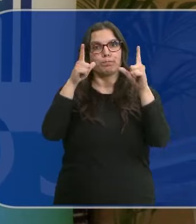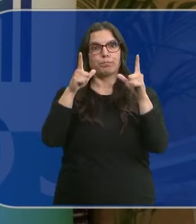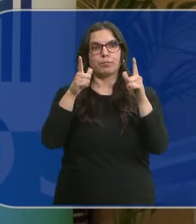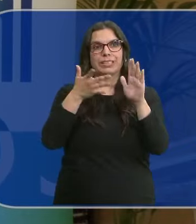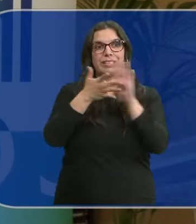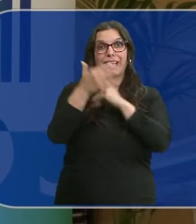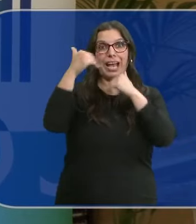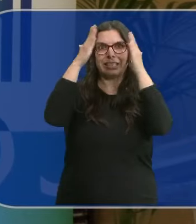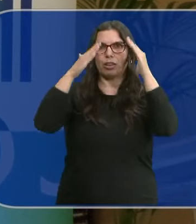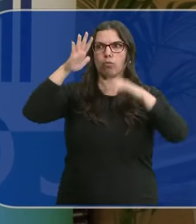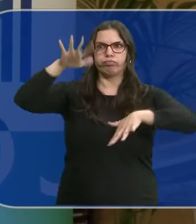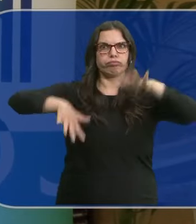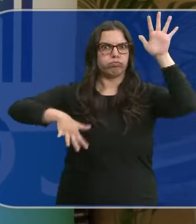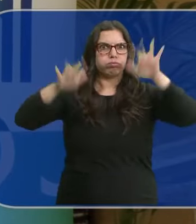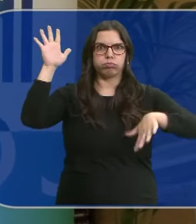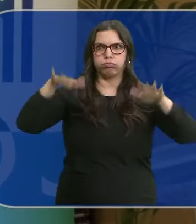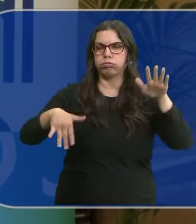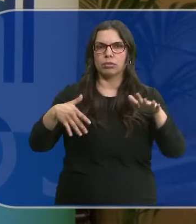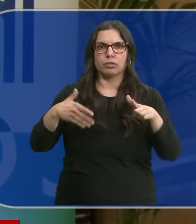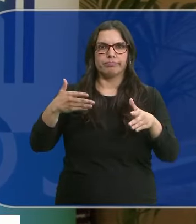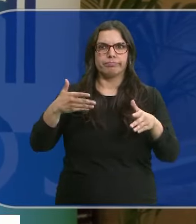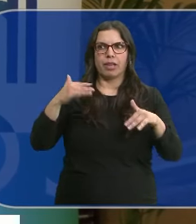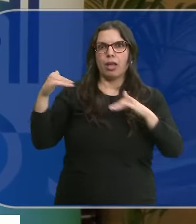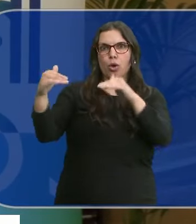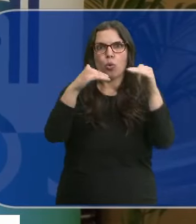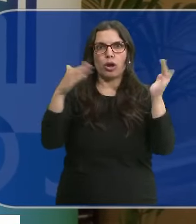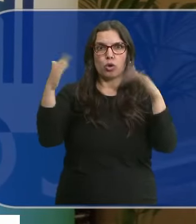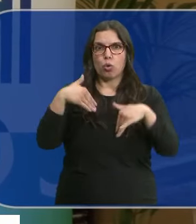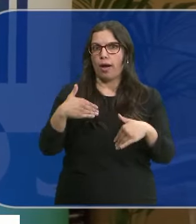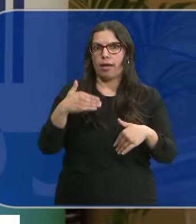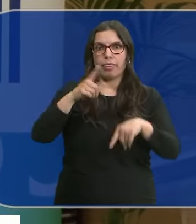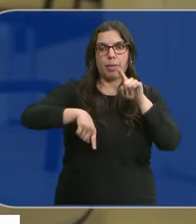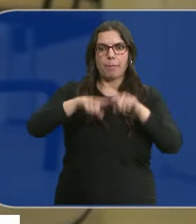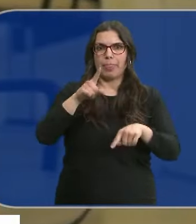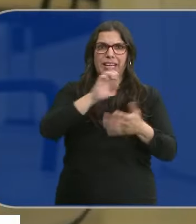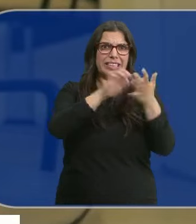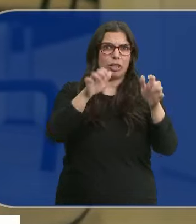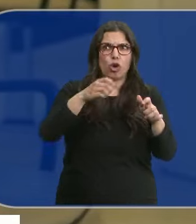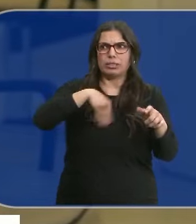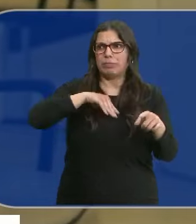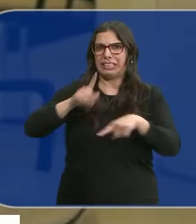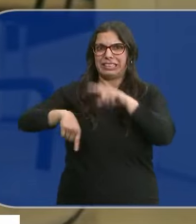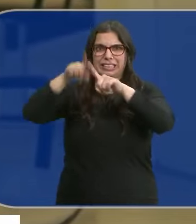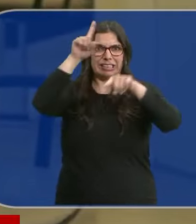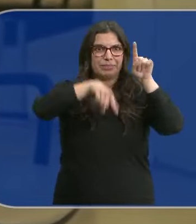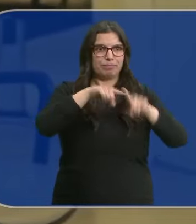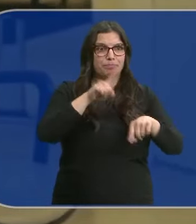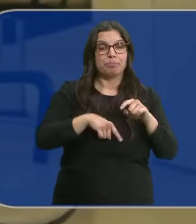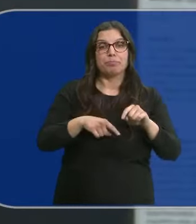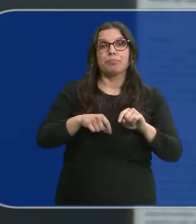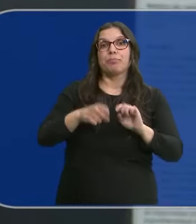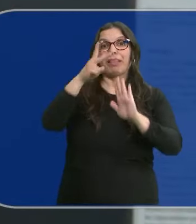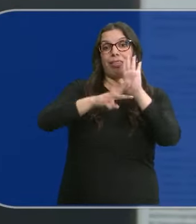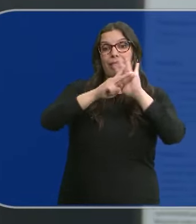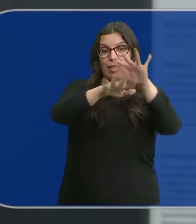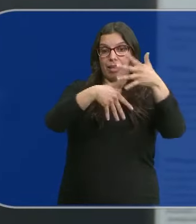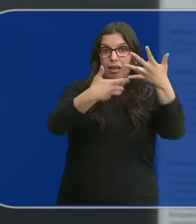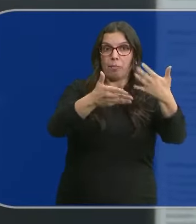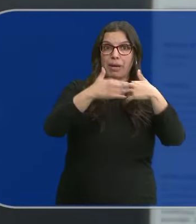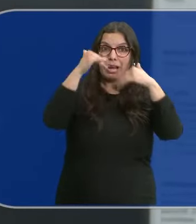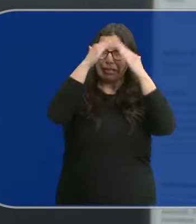inequidad en la atención a los pacientes, no solo en Castilla y León, sino en toda España. El decálogo para la mejora de la asistencia del paciente